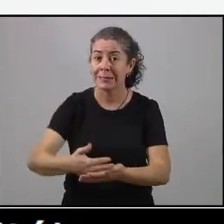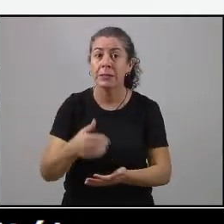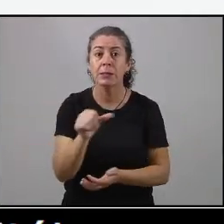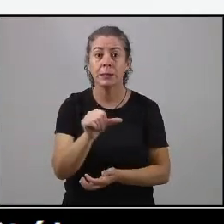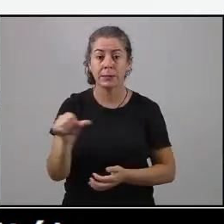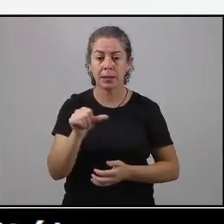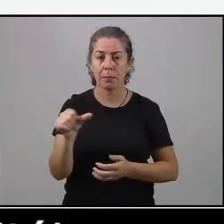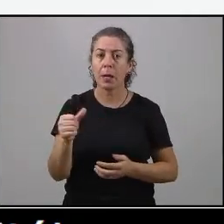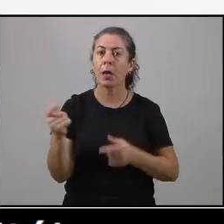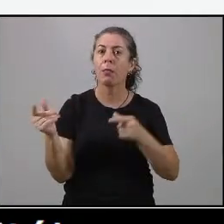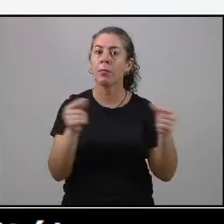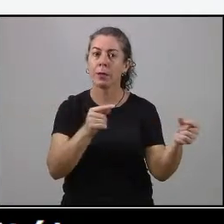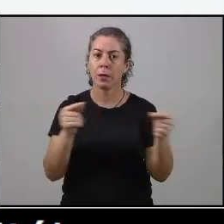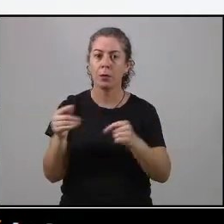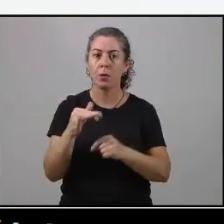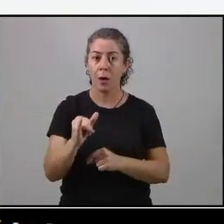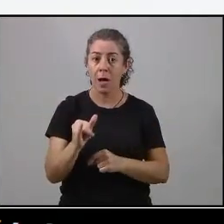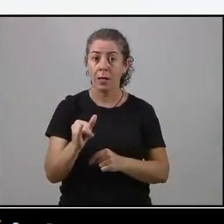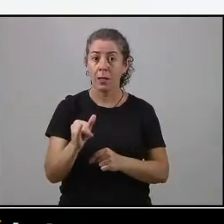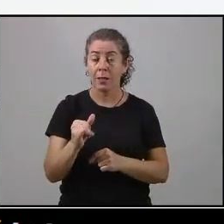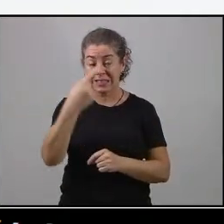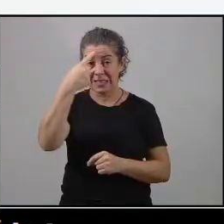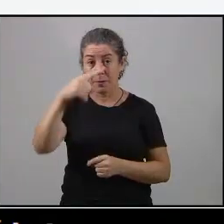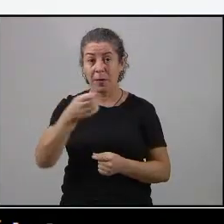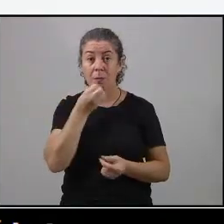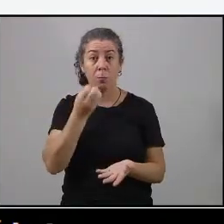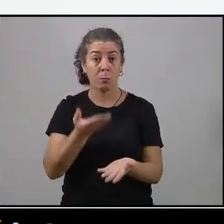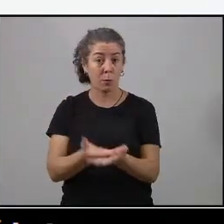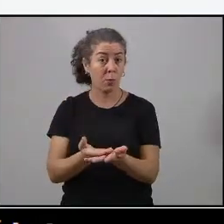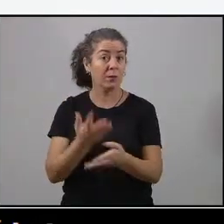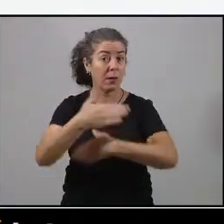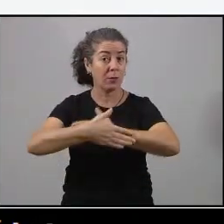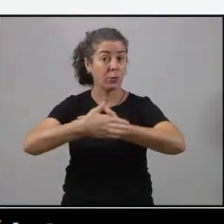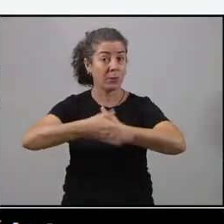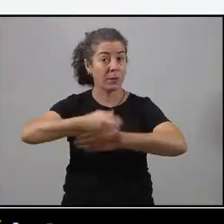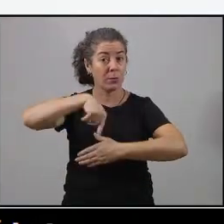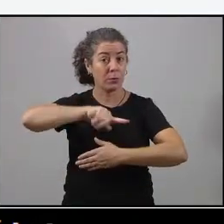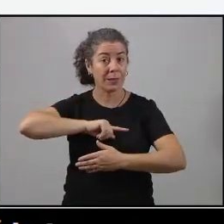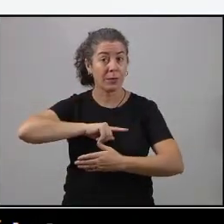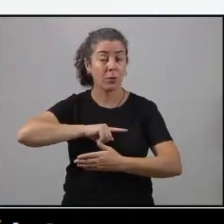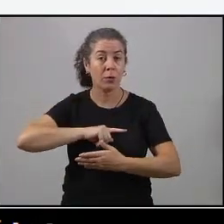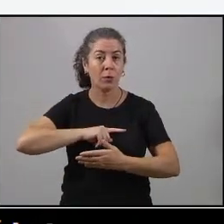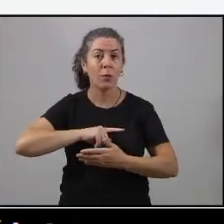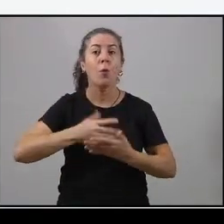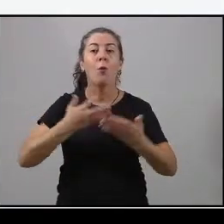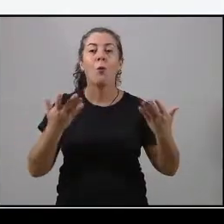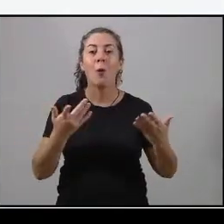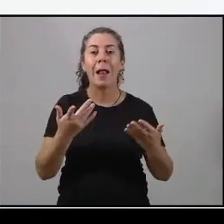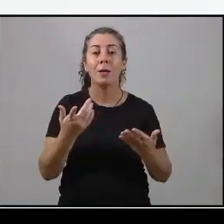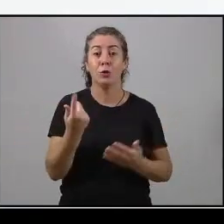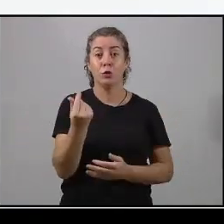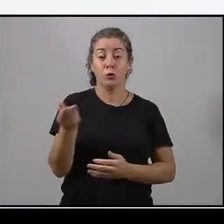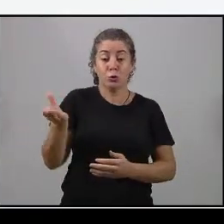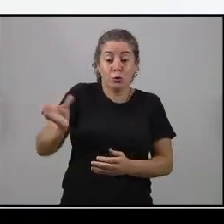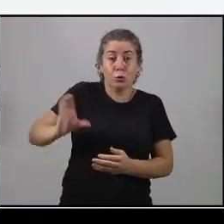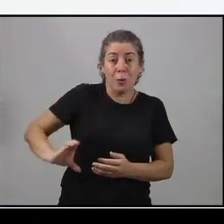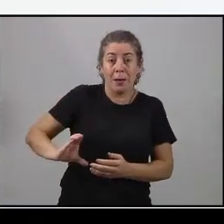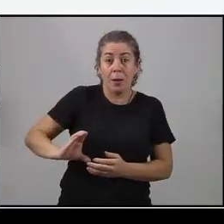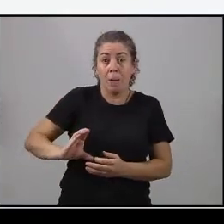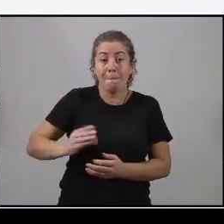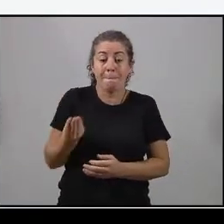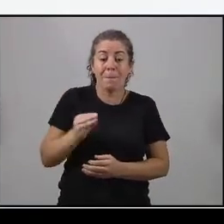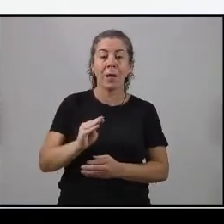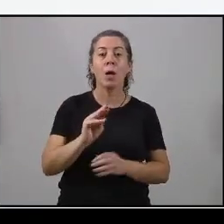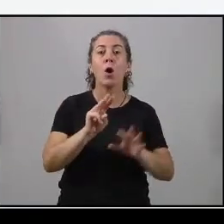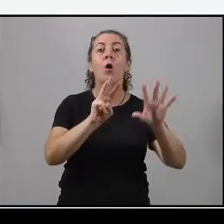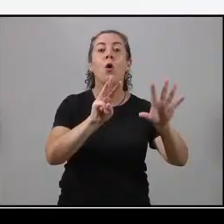semanas. Saben bien cuál fue la propuesta de nuestro Gobierno, que era incrementar ese sueldo en 80 euros